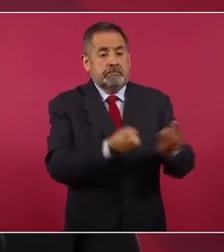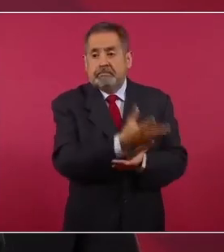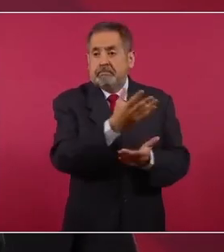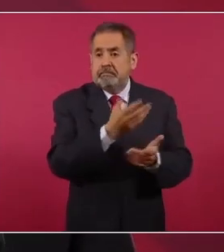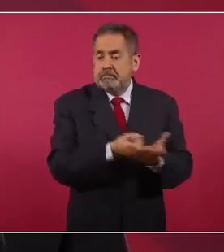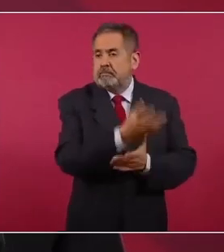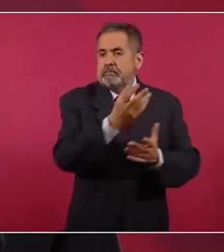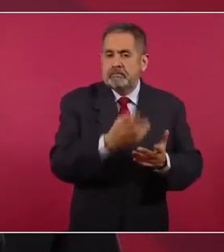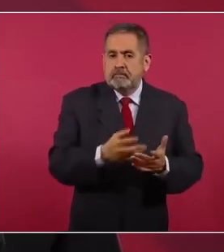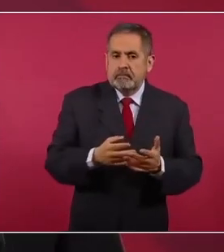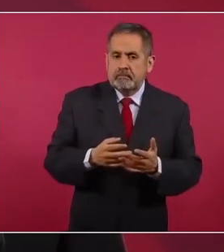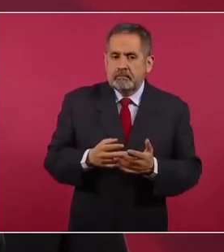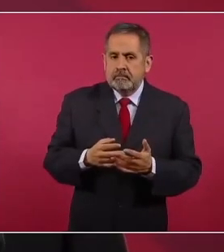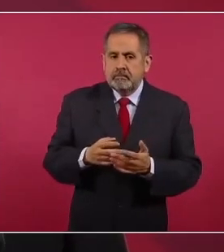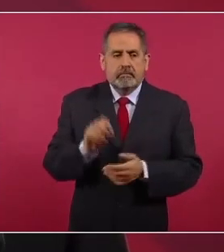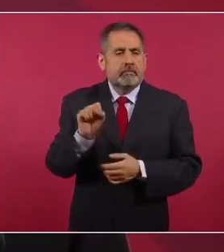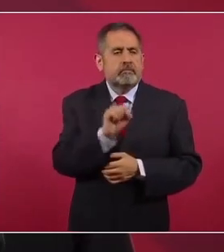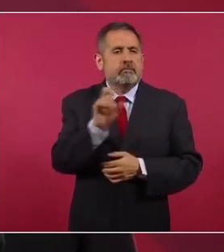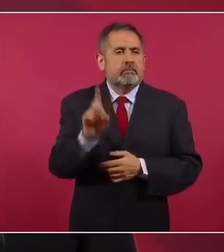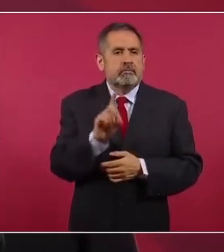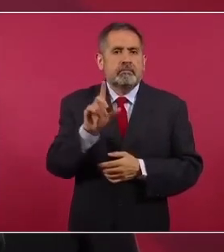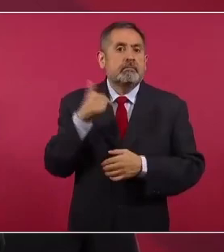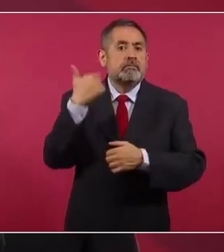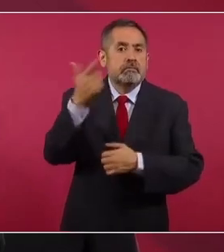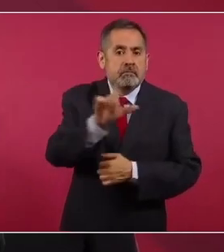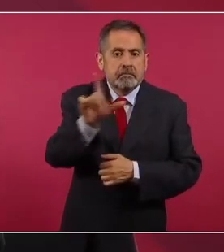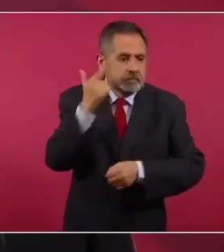Y yo espero que